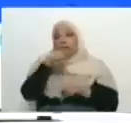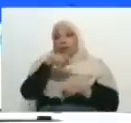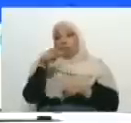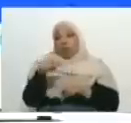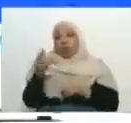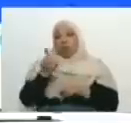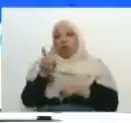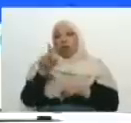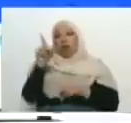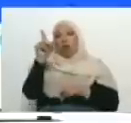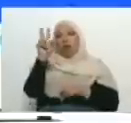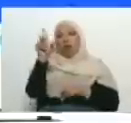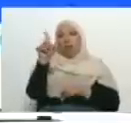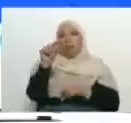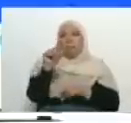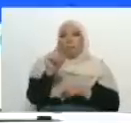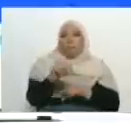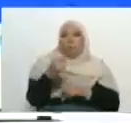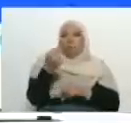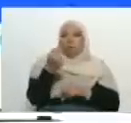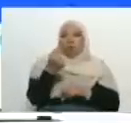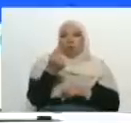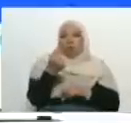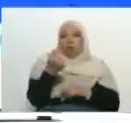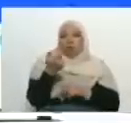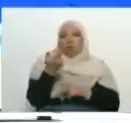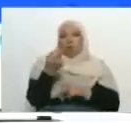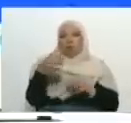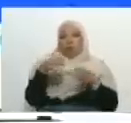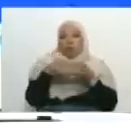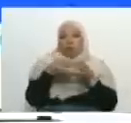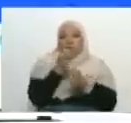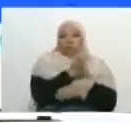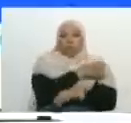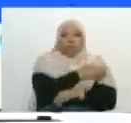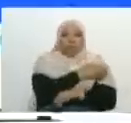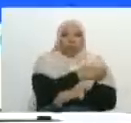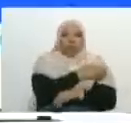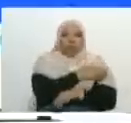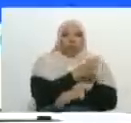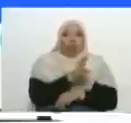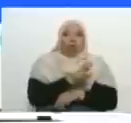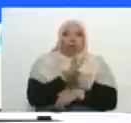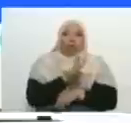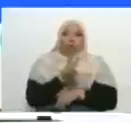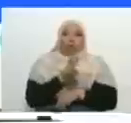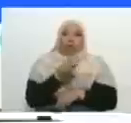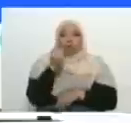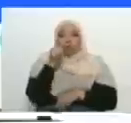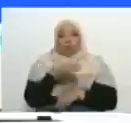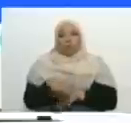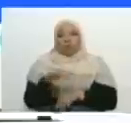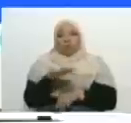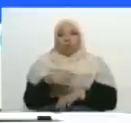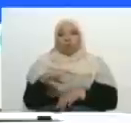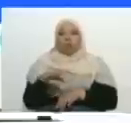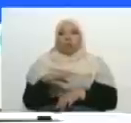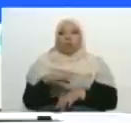país, estaba este grupo de la oposición extremista venezolana, de la plataforma